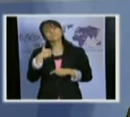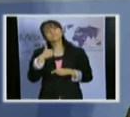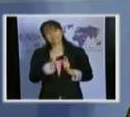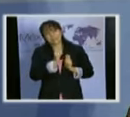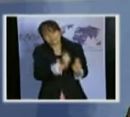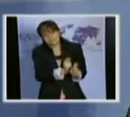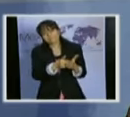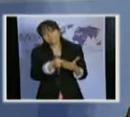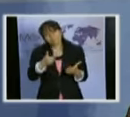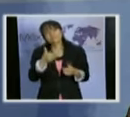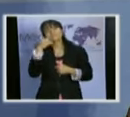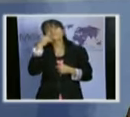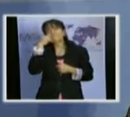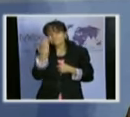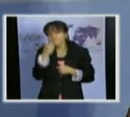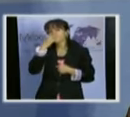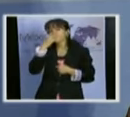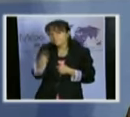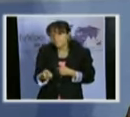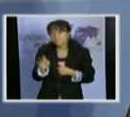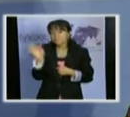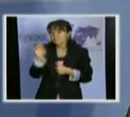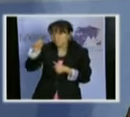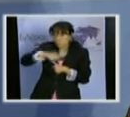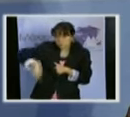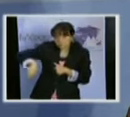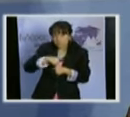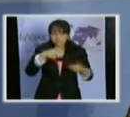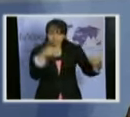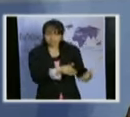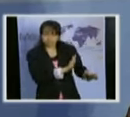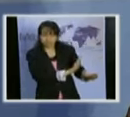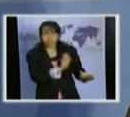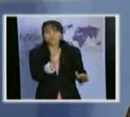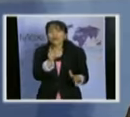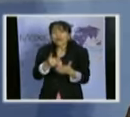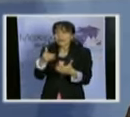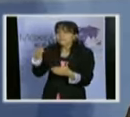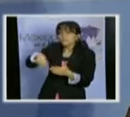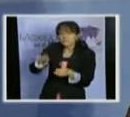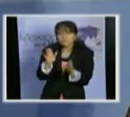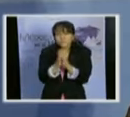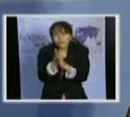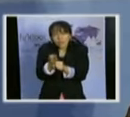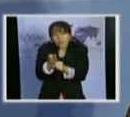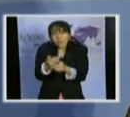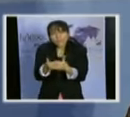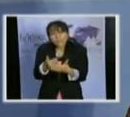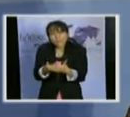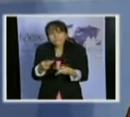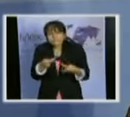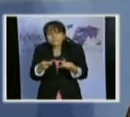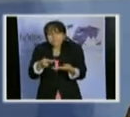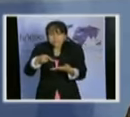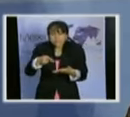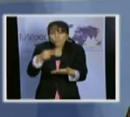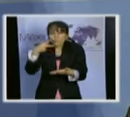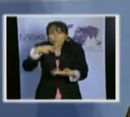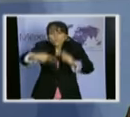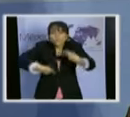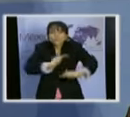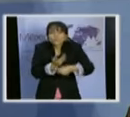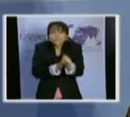que si ustedes nos ayudan a prepararse para sus preguntas, terminando Miguel, yo haré un repaso muy rápido y yo tenía unas preguntas,